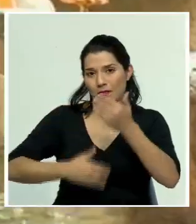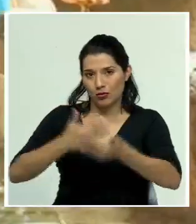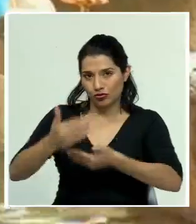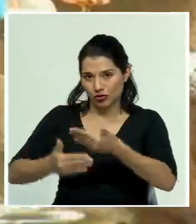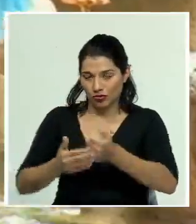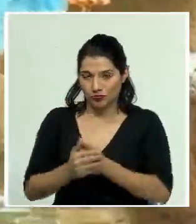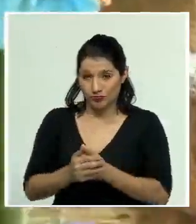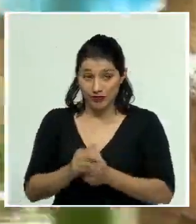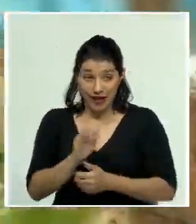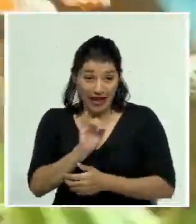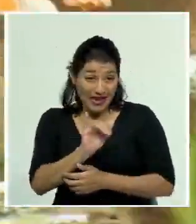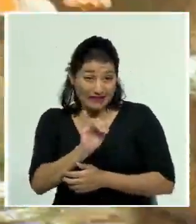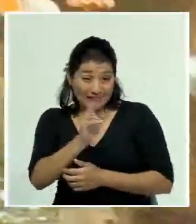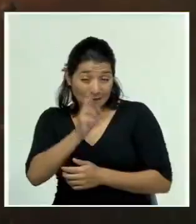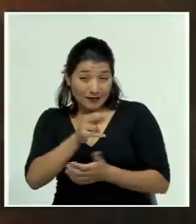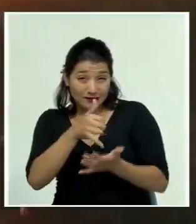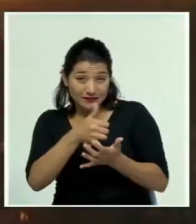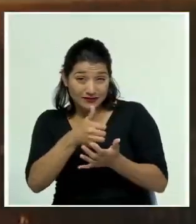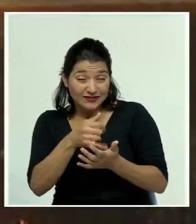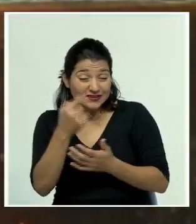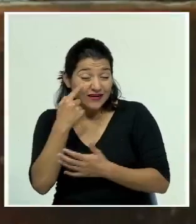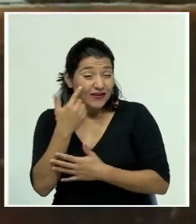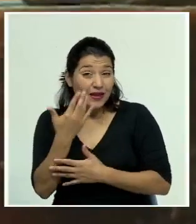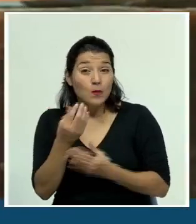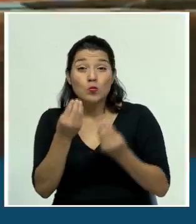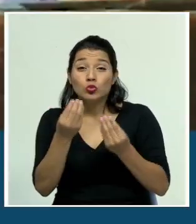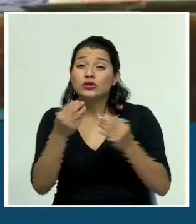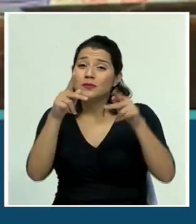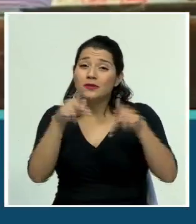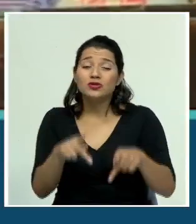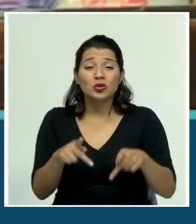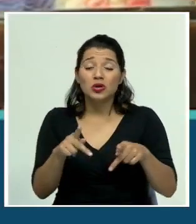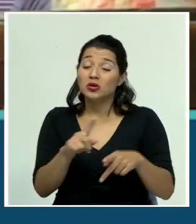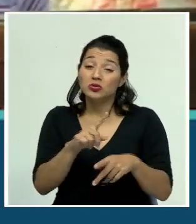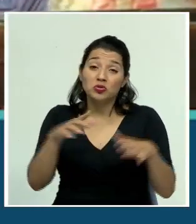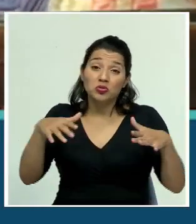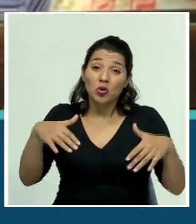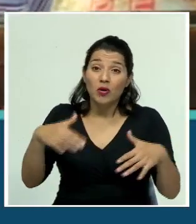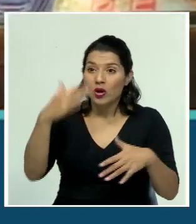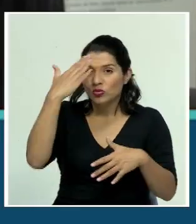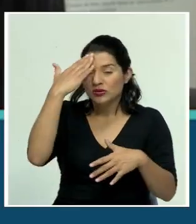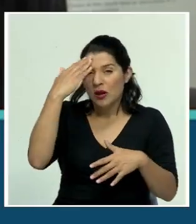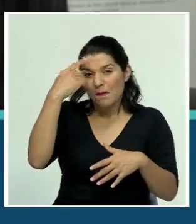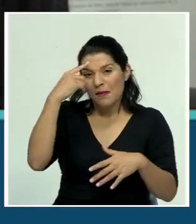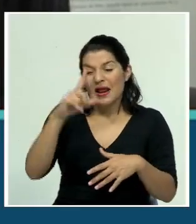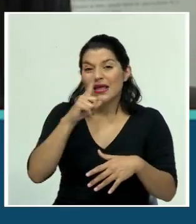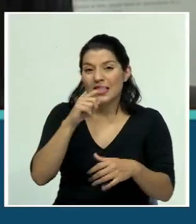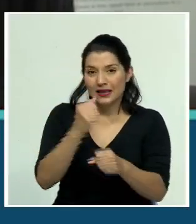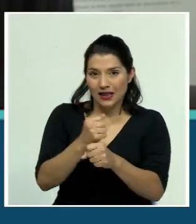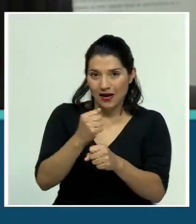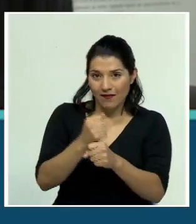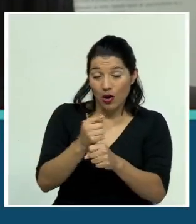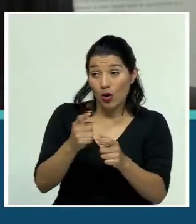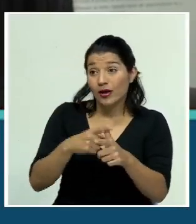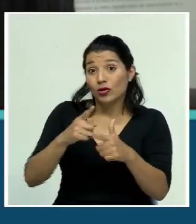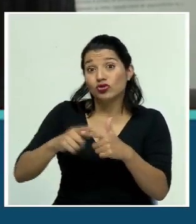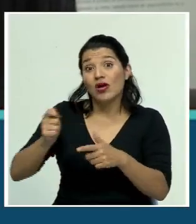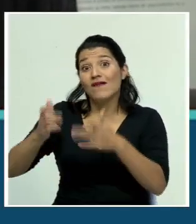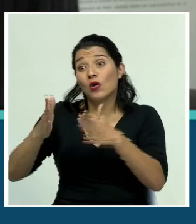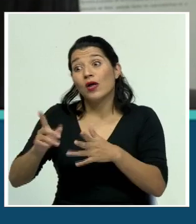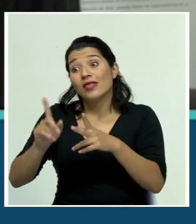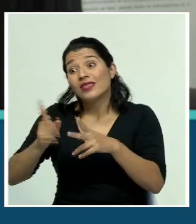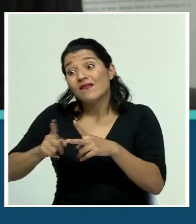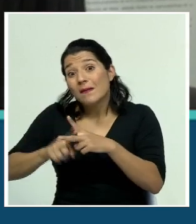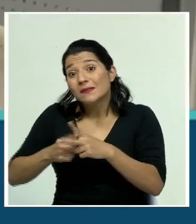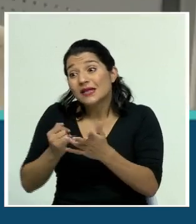Esa misma vulnerabilidad se refleja en que muchos usuarios ni siquiera saben para quién trabajan, por lo que las defensoras públicas deben investigar para